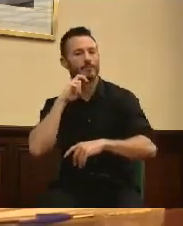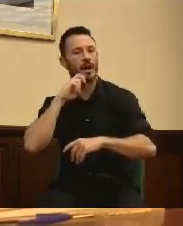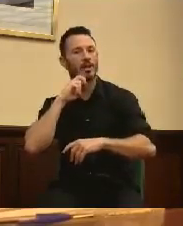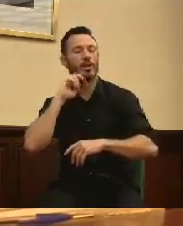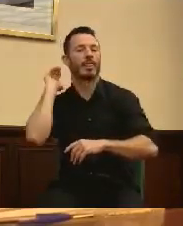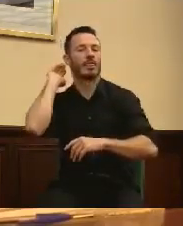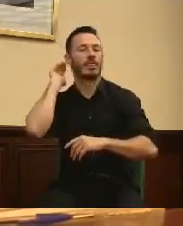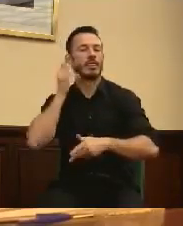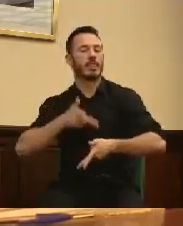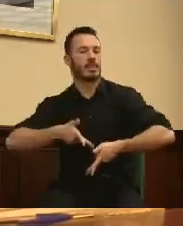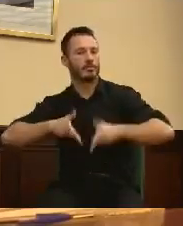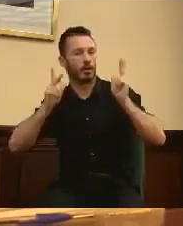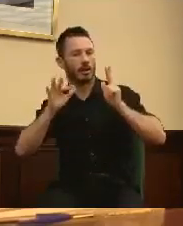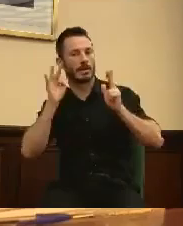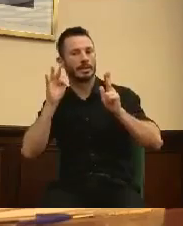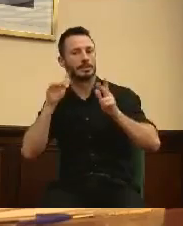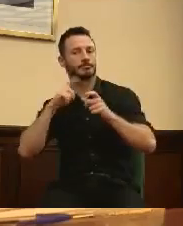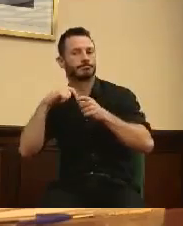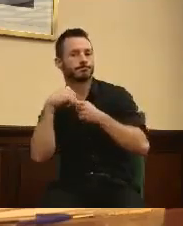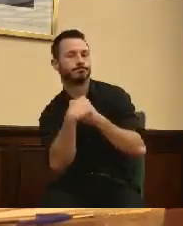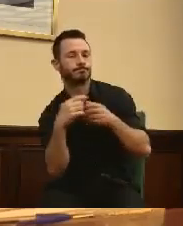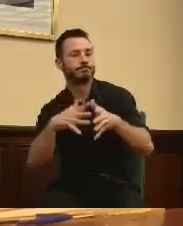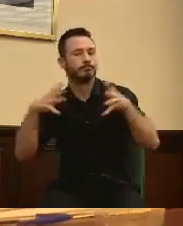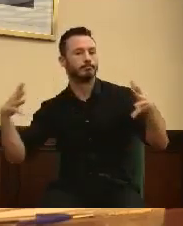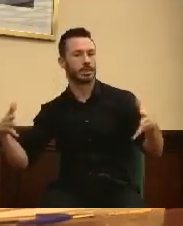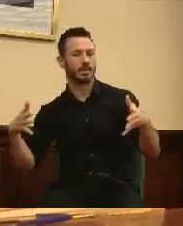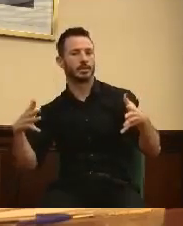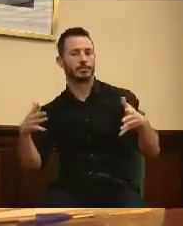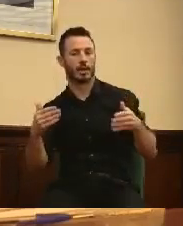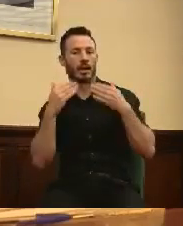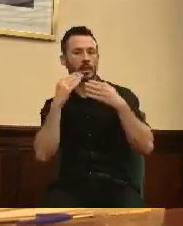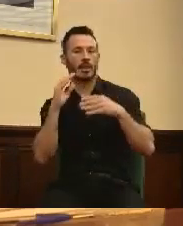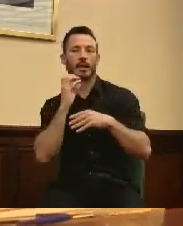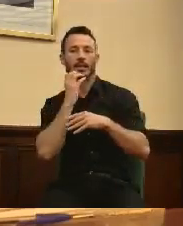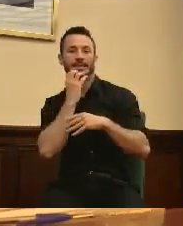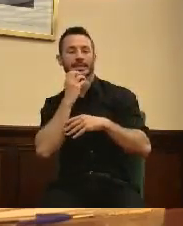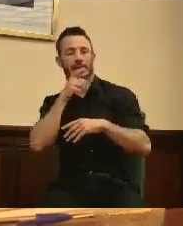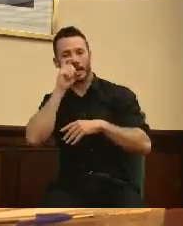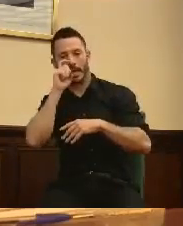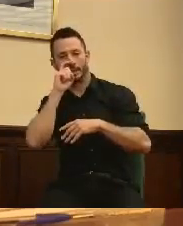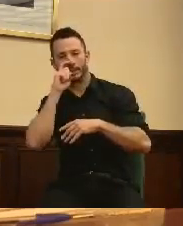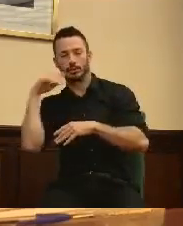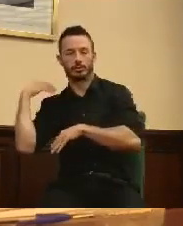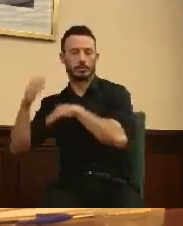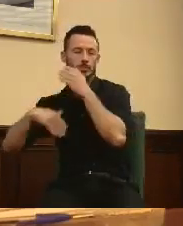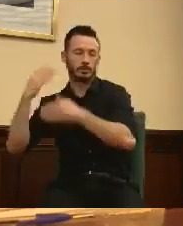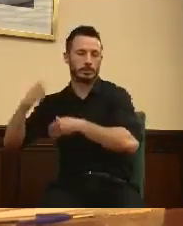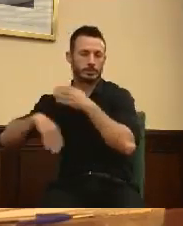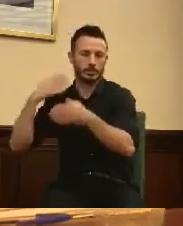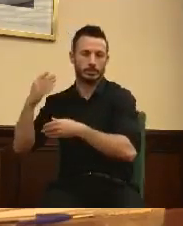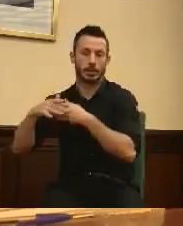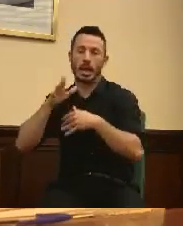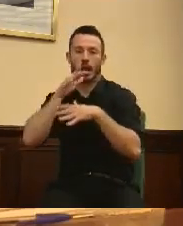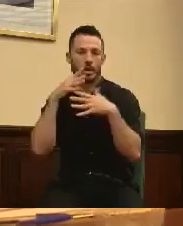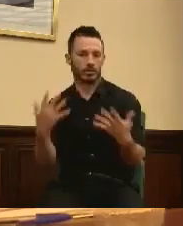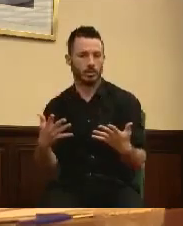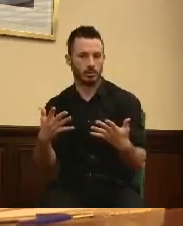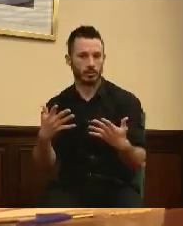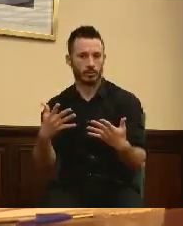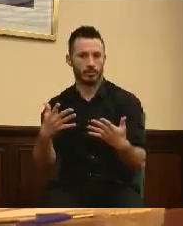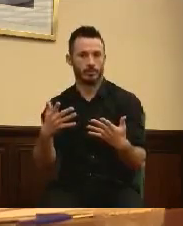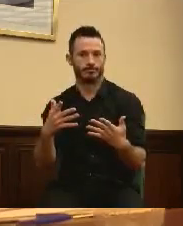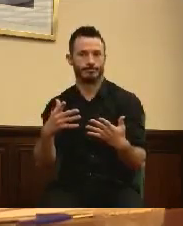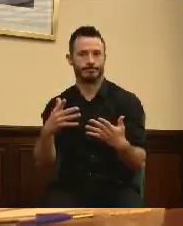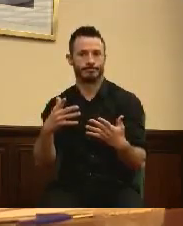amplia participación posible, con el soporte de los clásicos que han atravesado los tiempos y aplicando la razón por la que nace